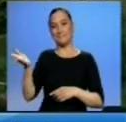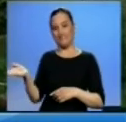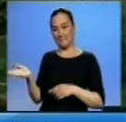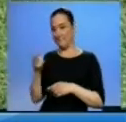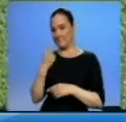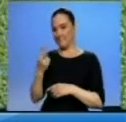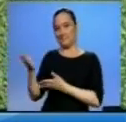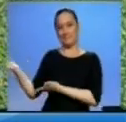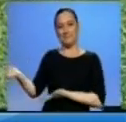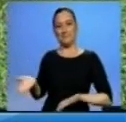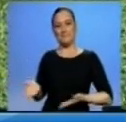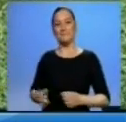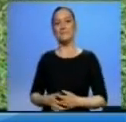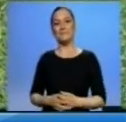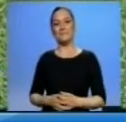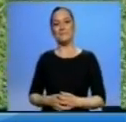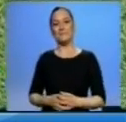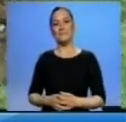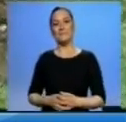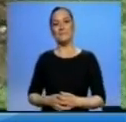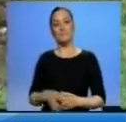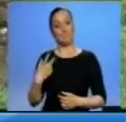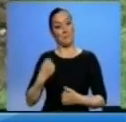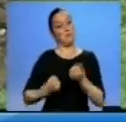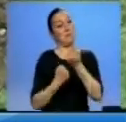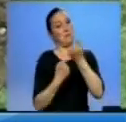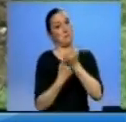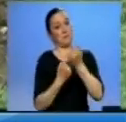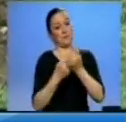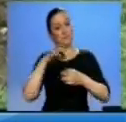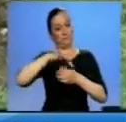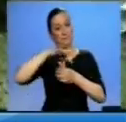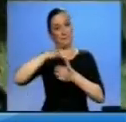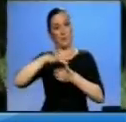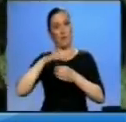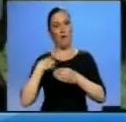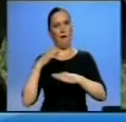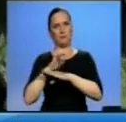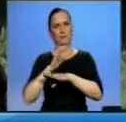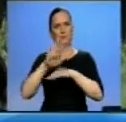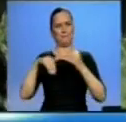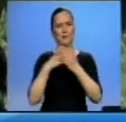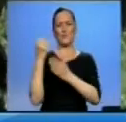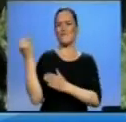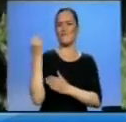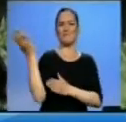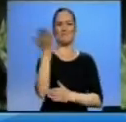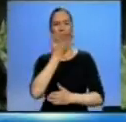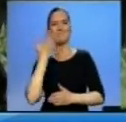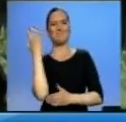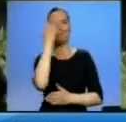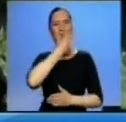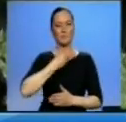o Siembratón. De esta forma también apoya a la consecución de un Ecuador verde. Anímese y hágalo ya.